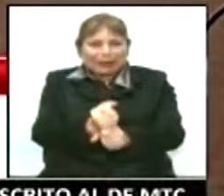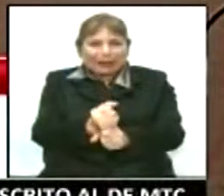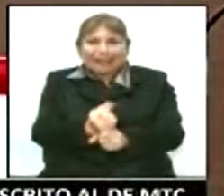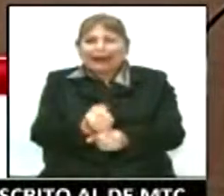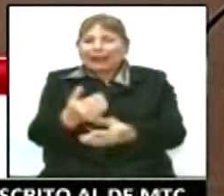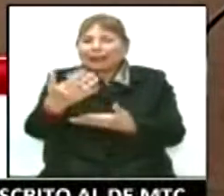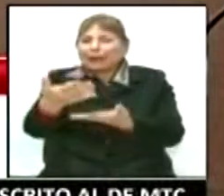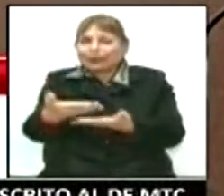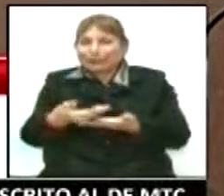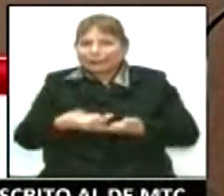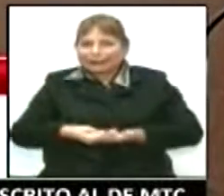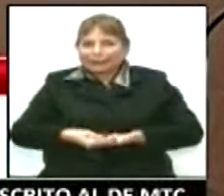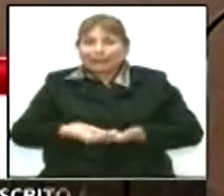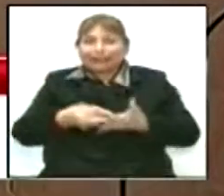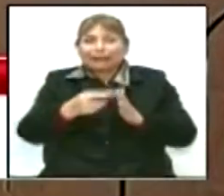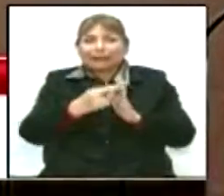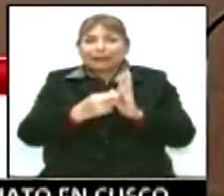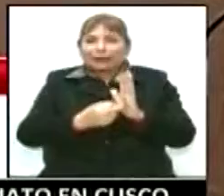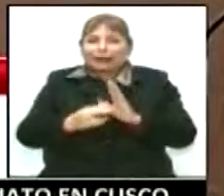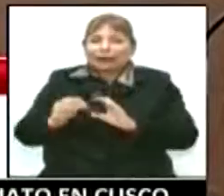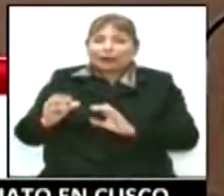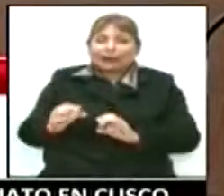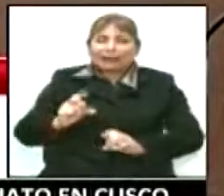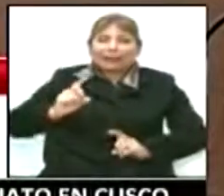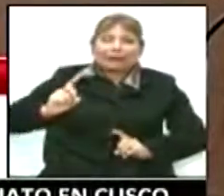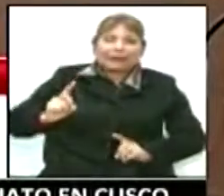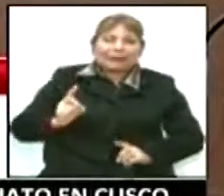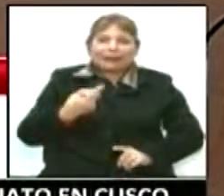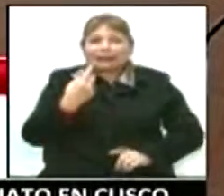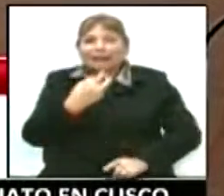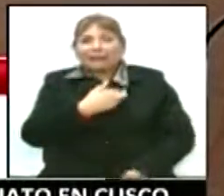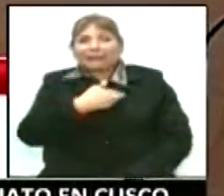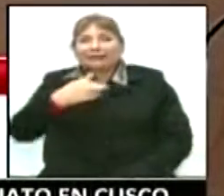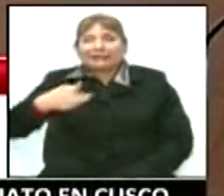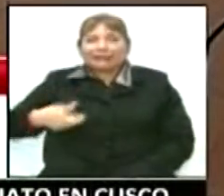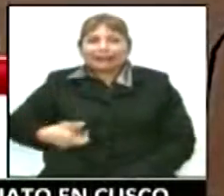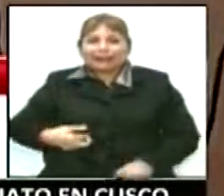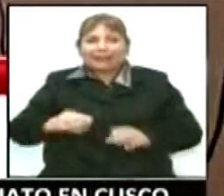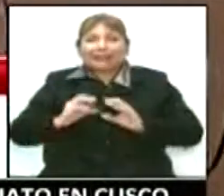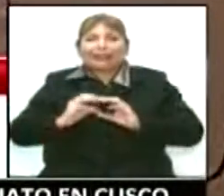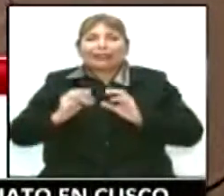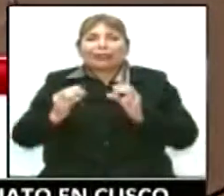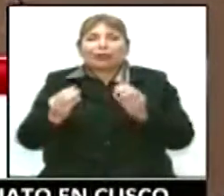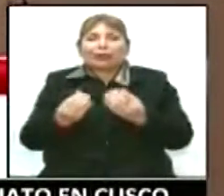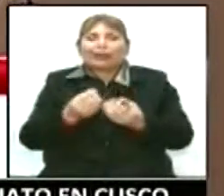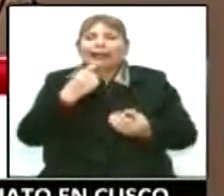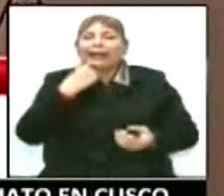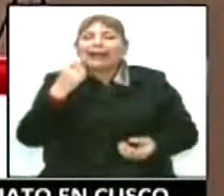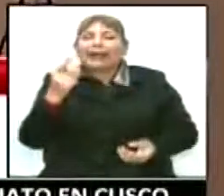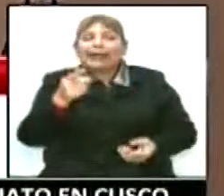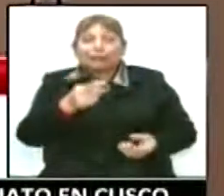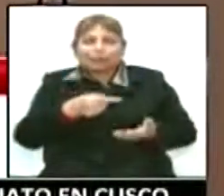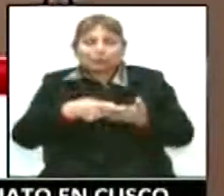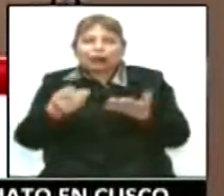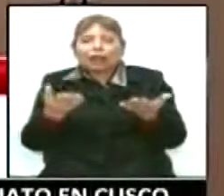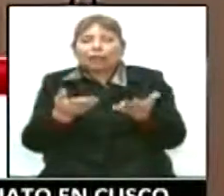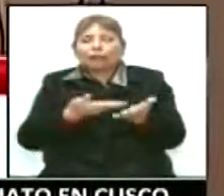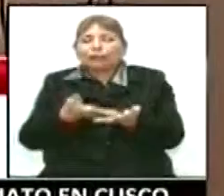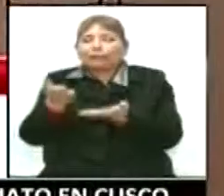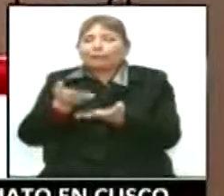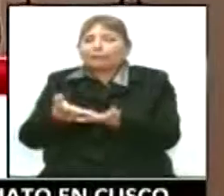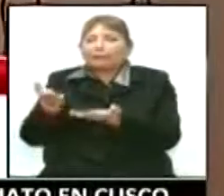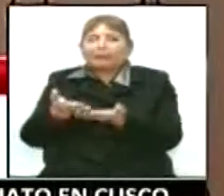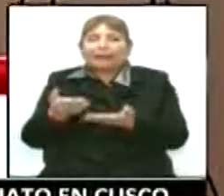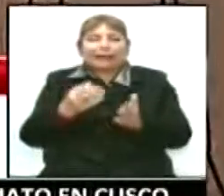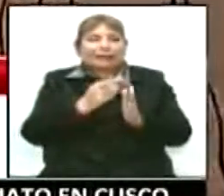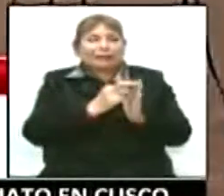lo recibe estos proyectos de ley, lo hace la primera vicepresidencia del Congreso. Ellos son los que disponen a dónde van los proyectos de